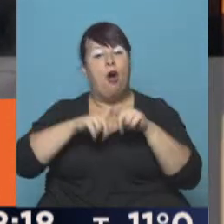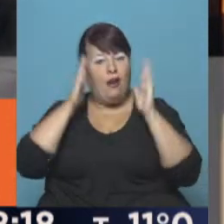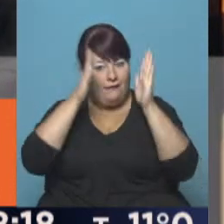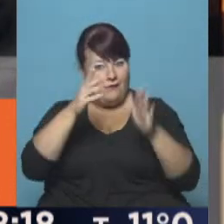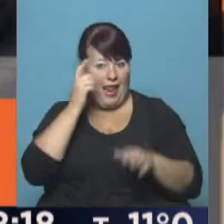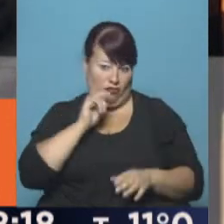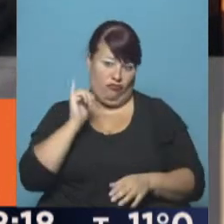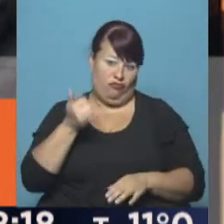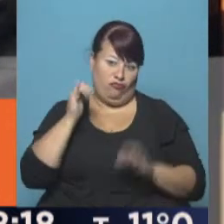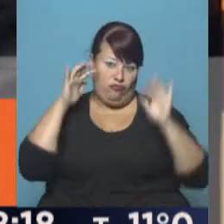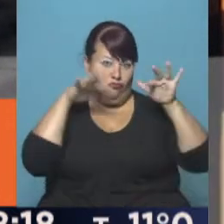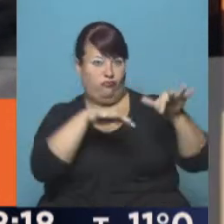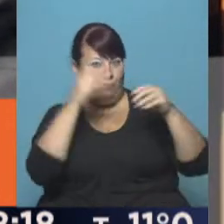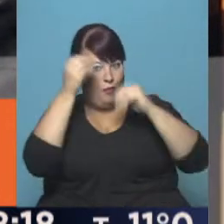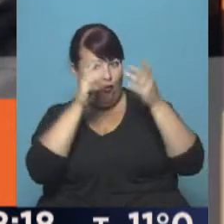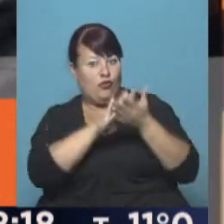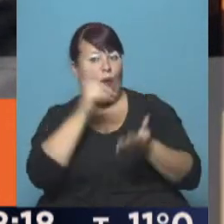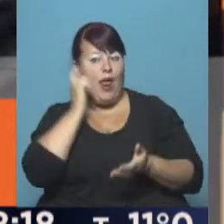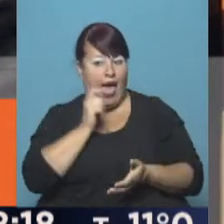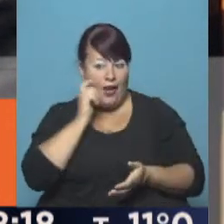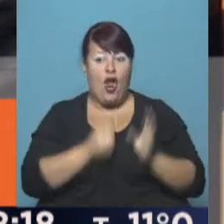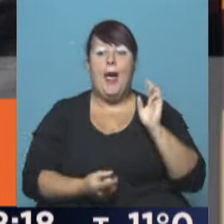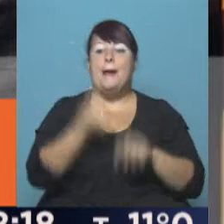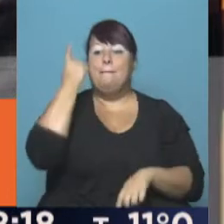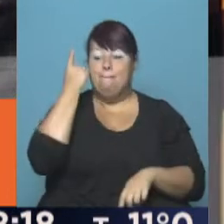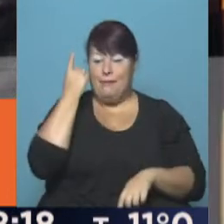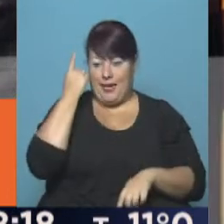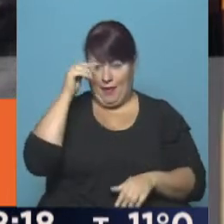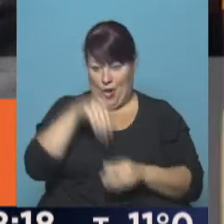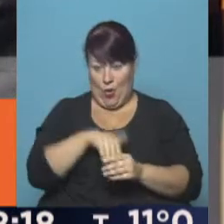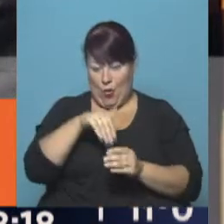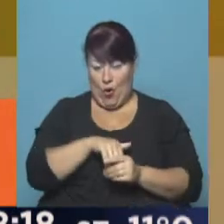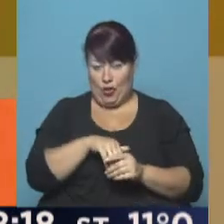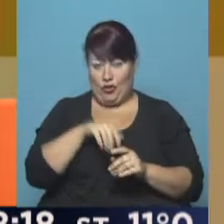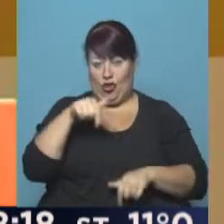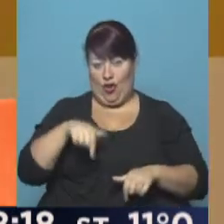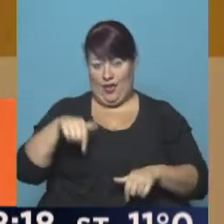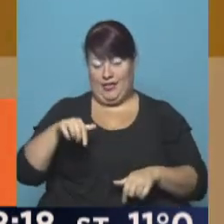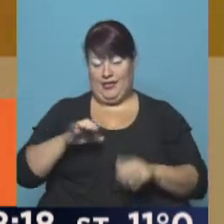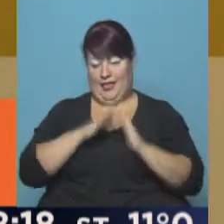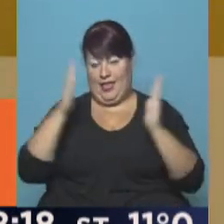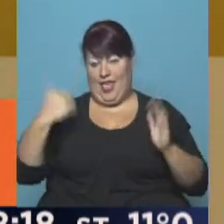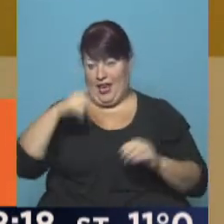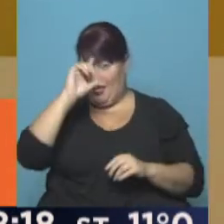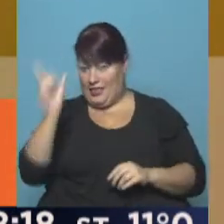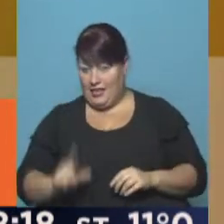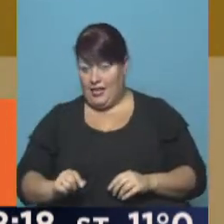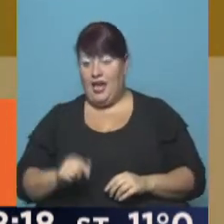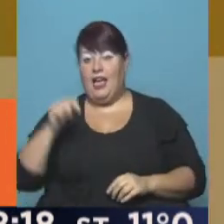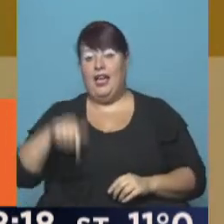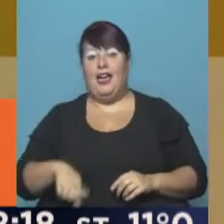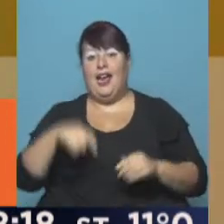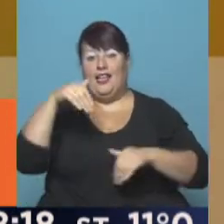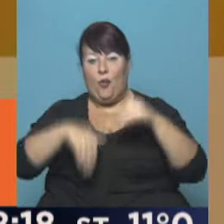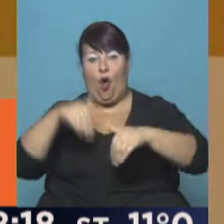rioja sin duda van a estar puestos en la rioja es la primera como lo decía agenda electoral que va a haber en el país en esta ronda